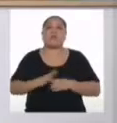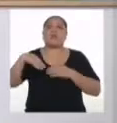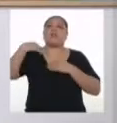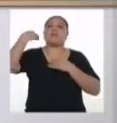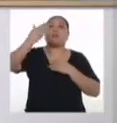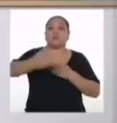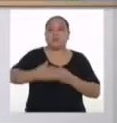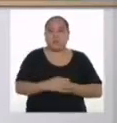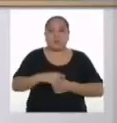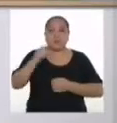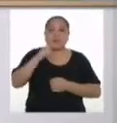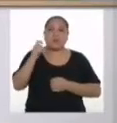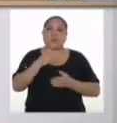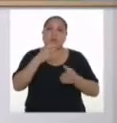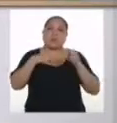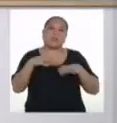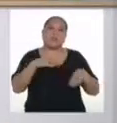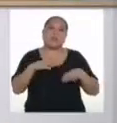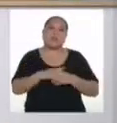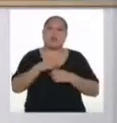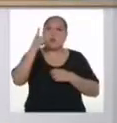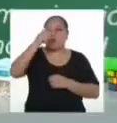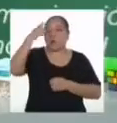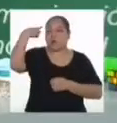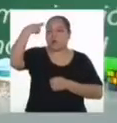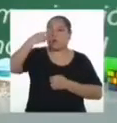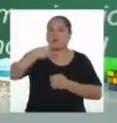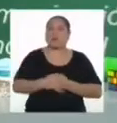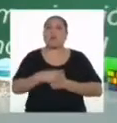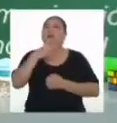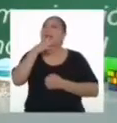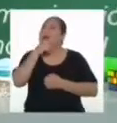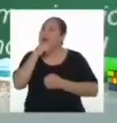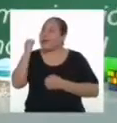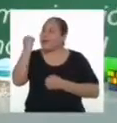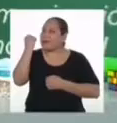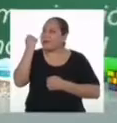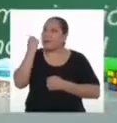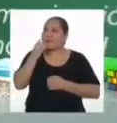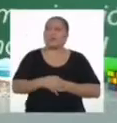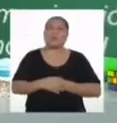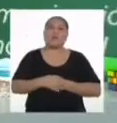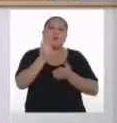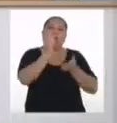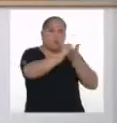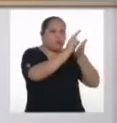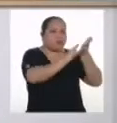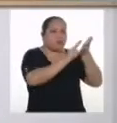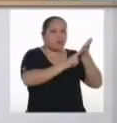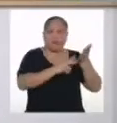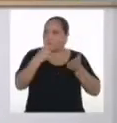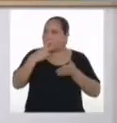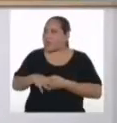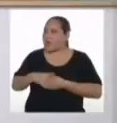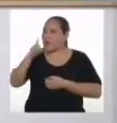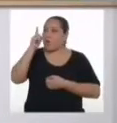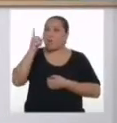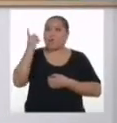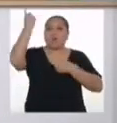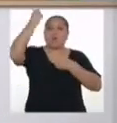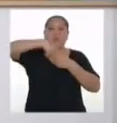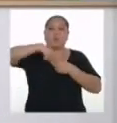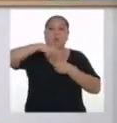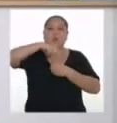y luego debemos hacer una reflexión. Ya entiendo. ¿Y qué texto vamos a leer? Uno que